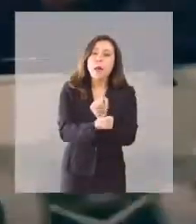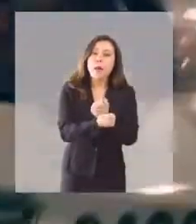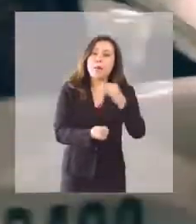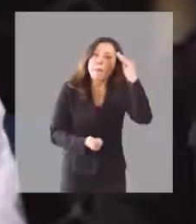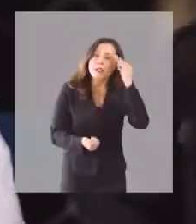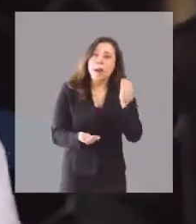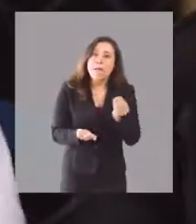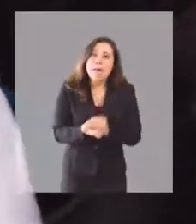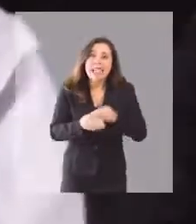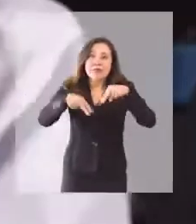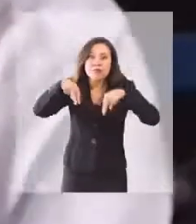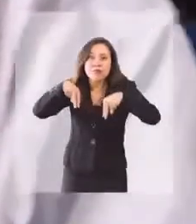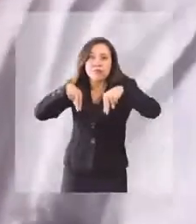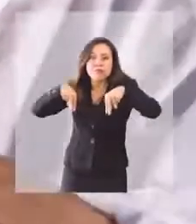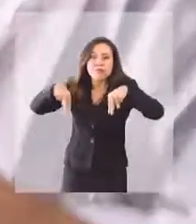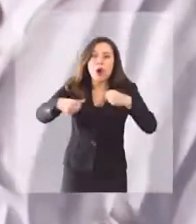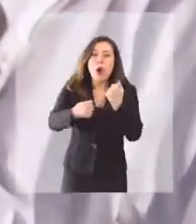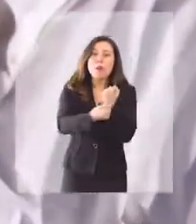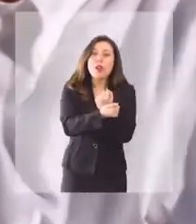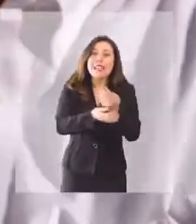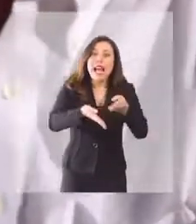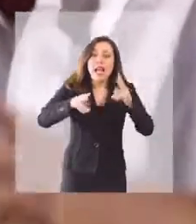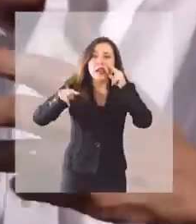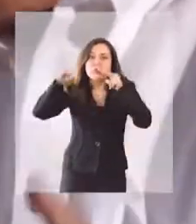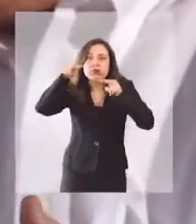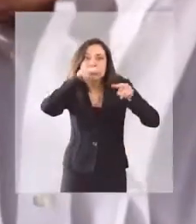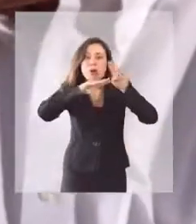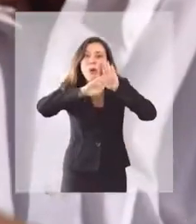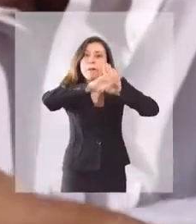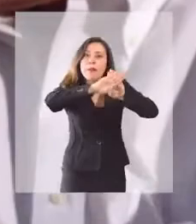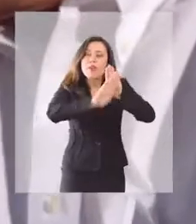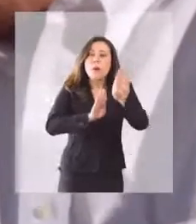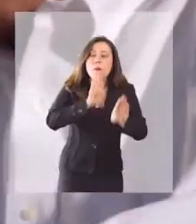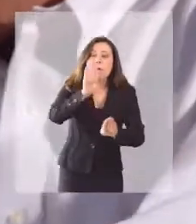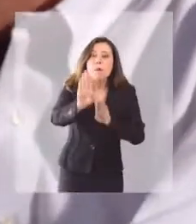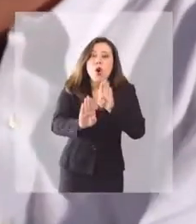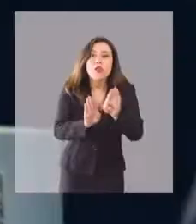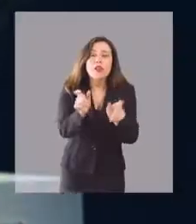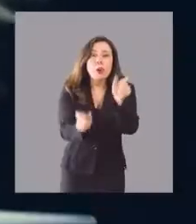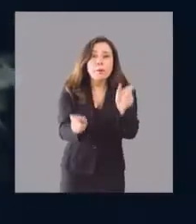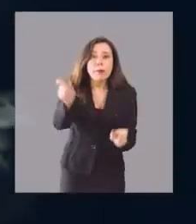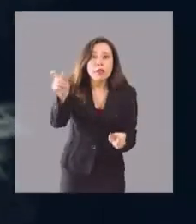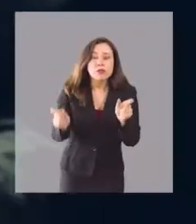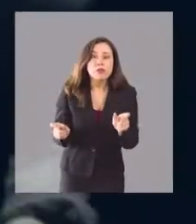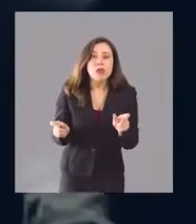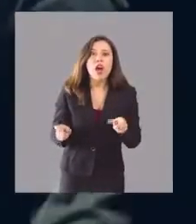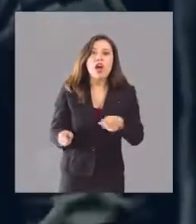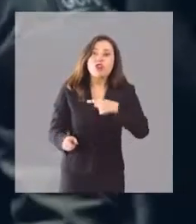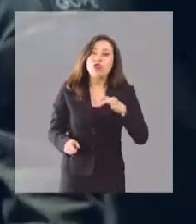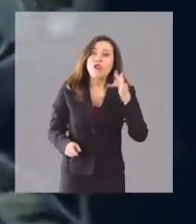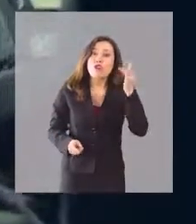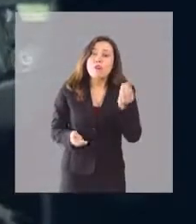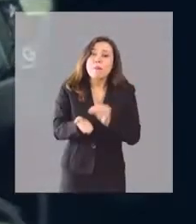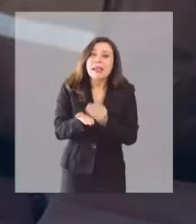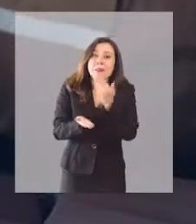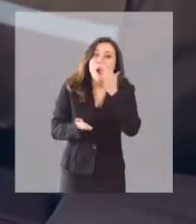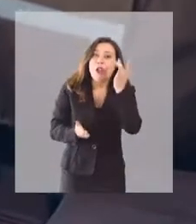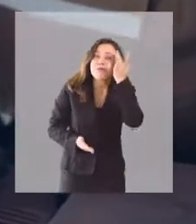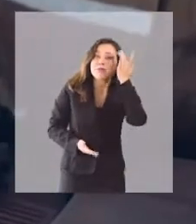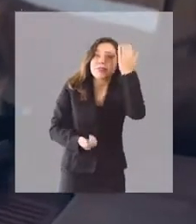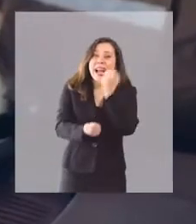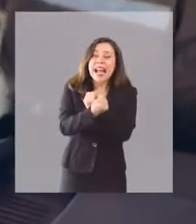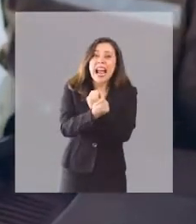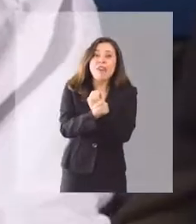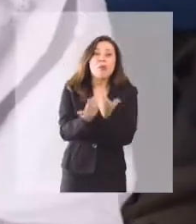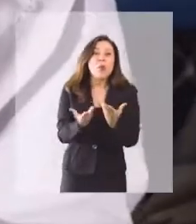nuestras policías para que haya más policías en las calles previniendo, protegiendo a la gente. Vamos a mejorar la inteligencia